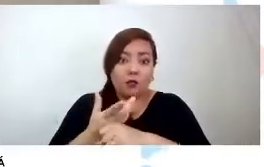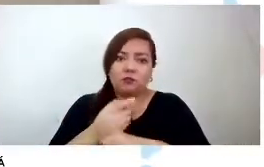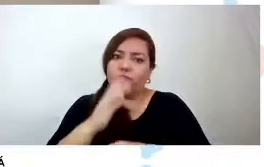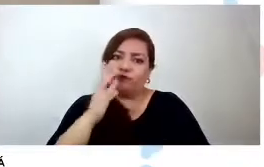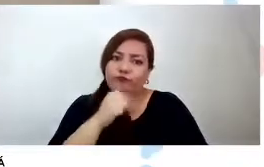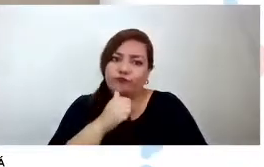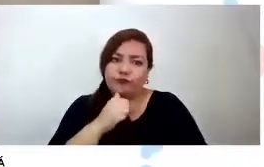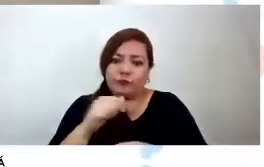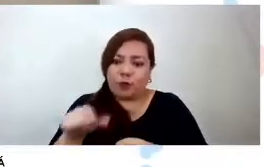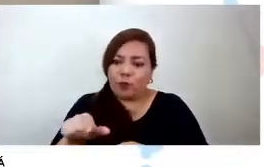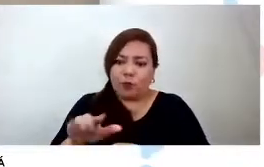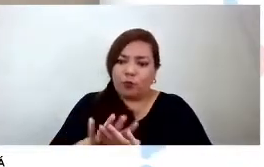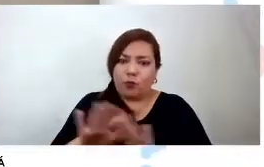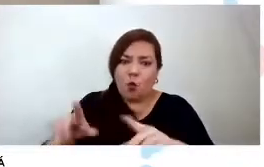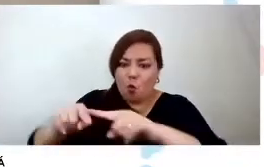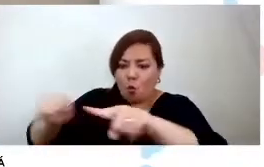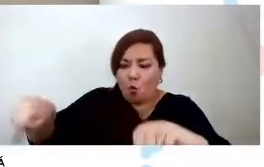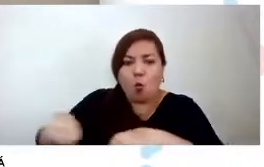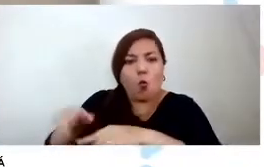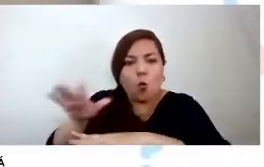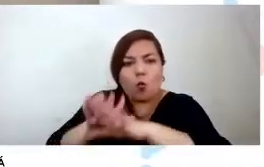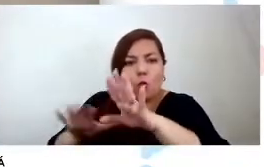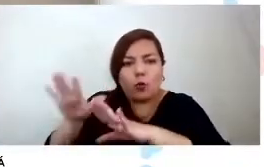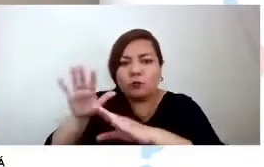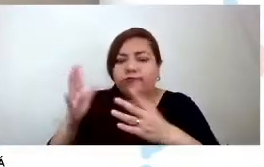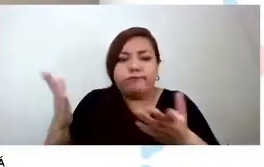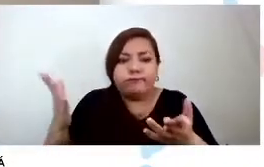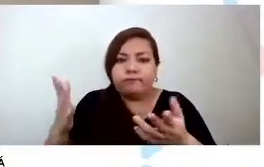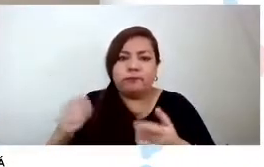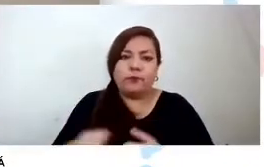valor que nos permita